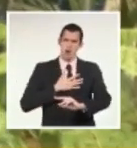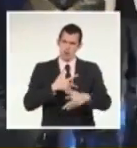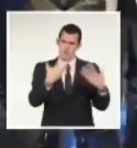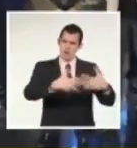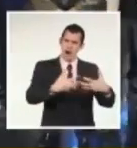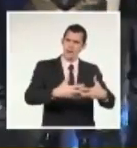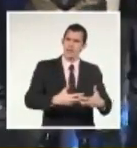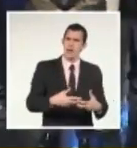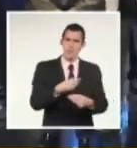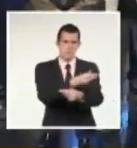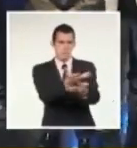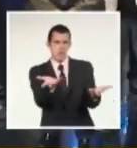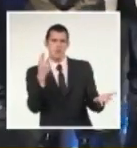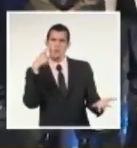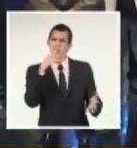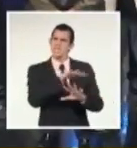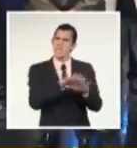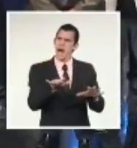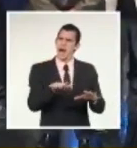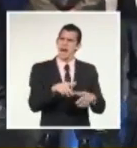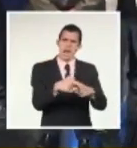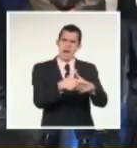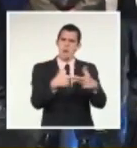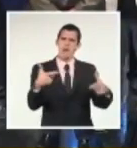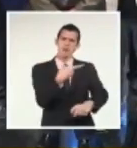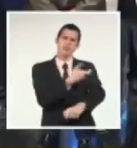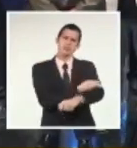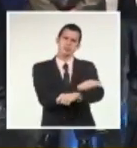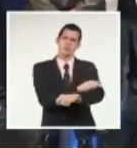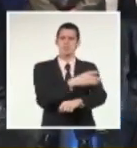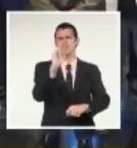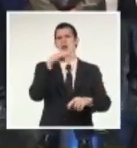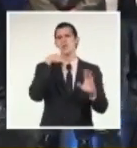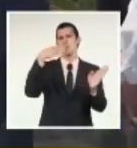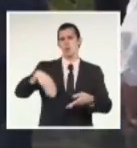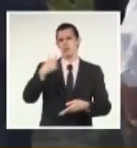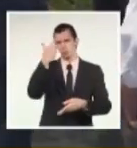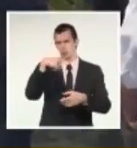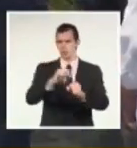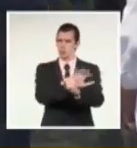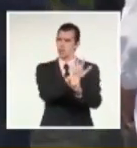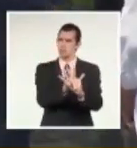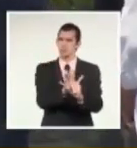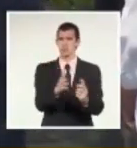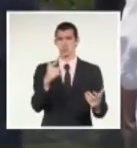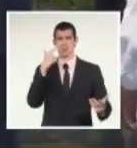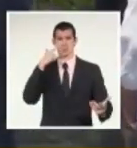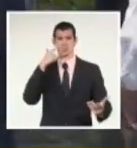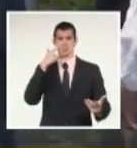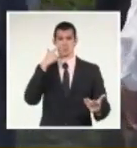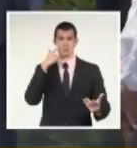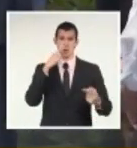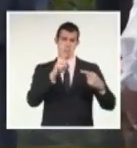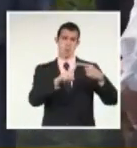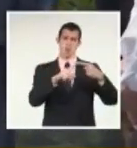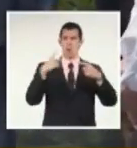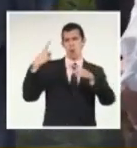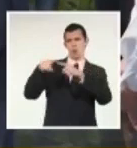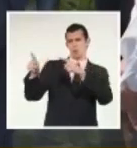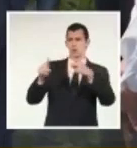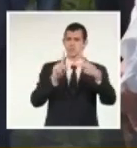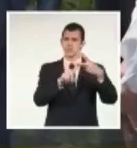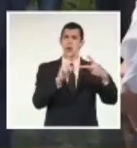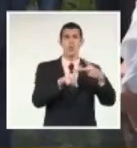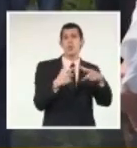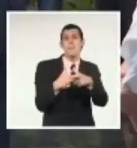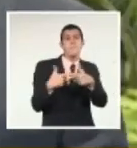población, controlar el virus y reducir a cero las muertes, convirtiéndose el nuestro en uno de los dos países del mundo que más dosis ha